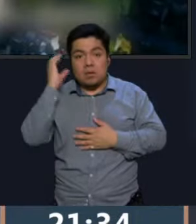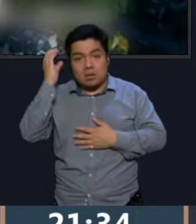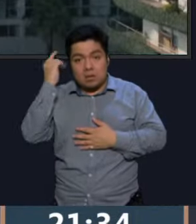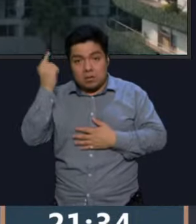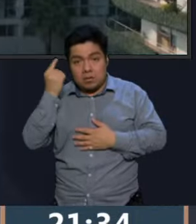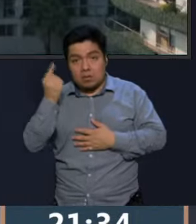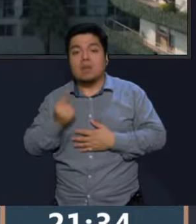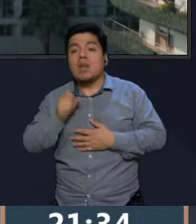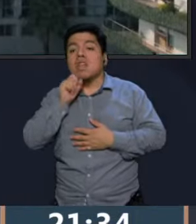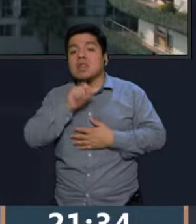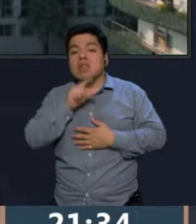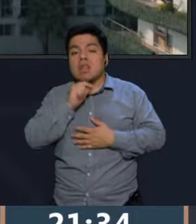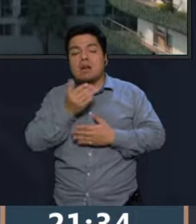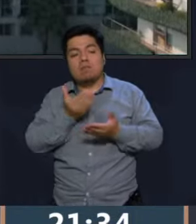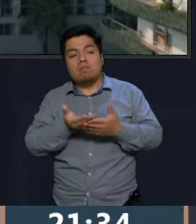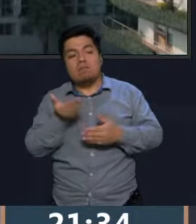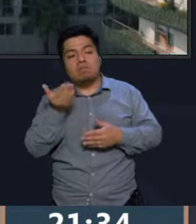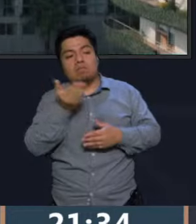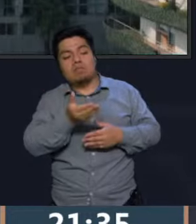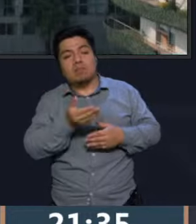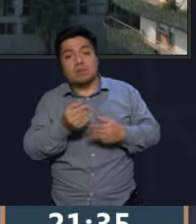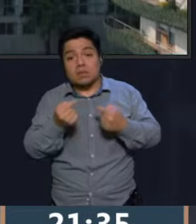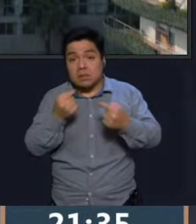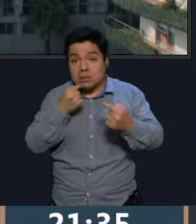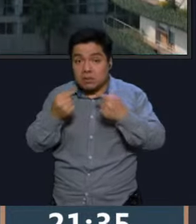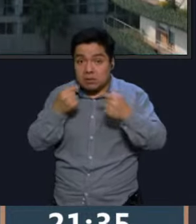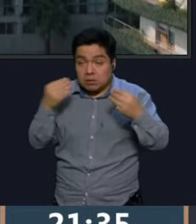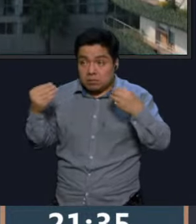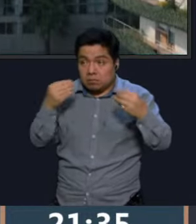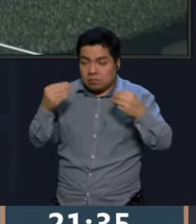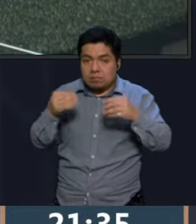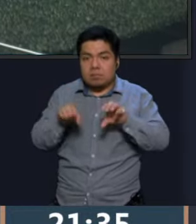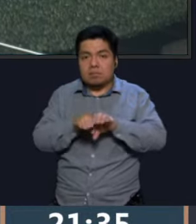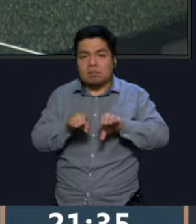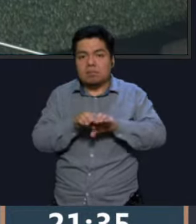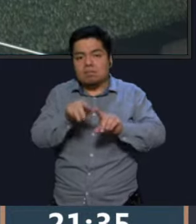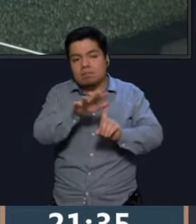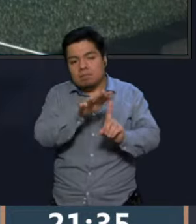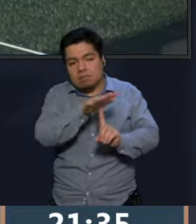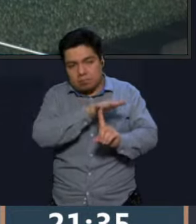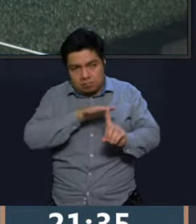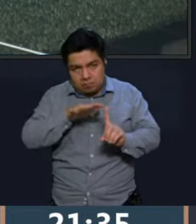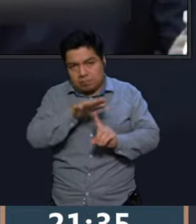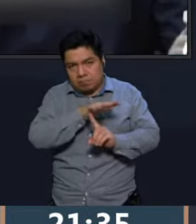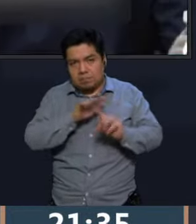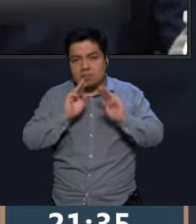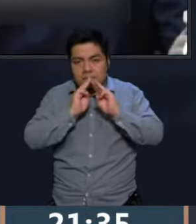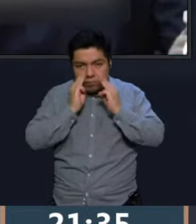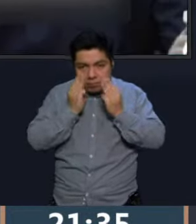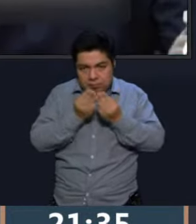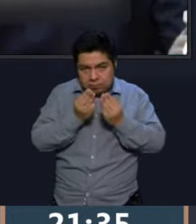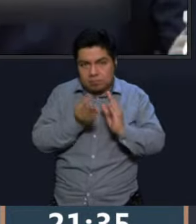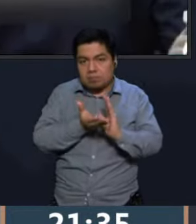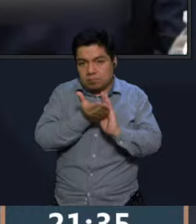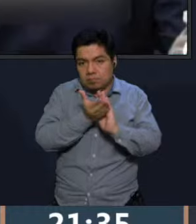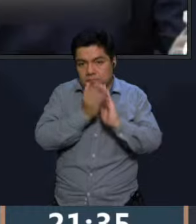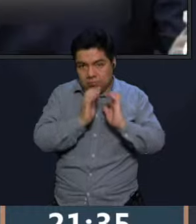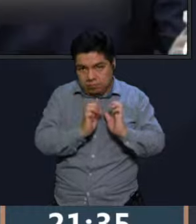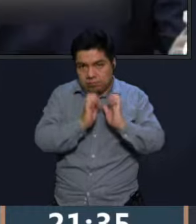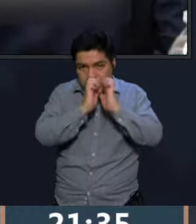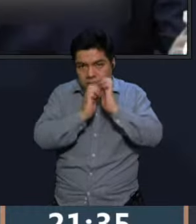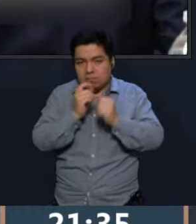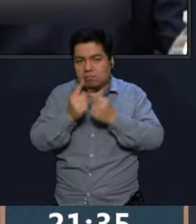cuales se señalaba que en el debate mismo había hecho pronunciamientos en torno a el cártel inmobiliario y algunos